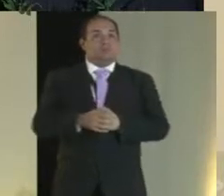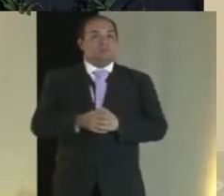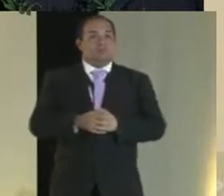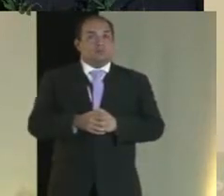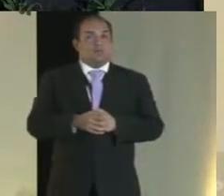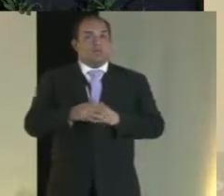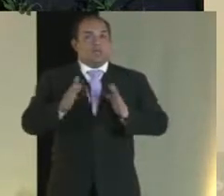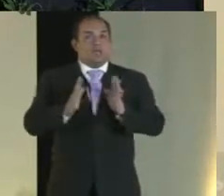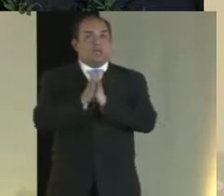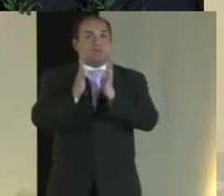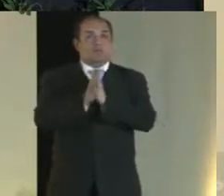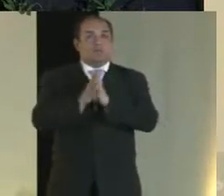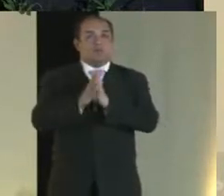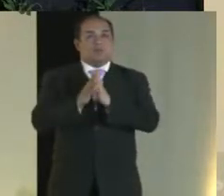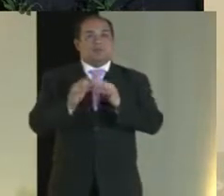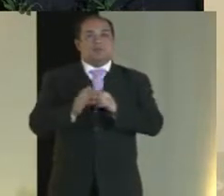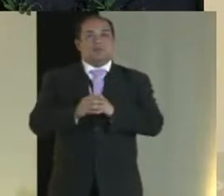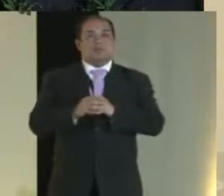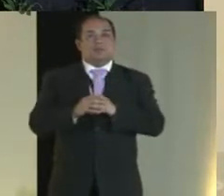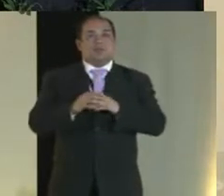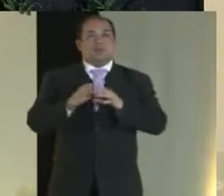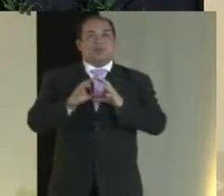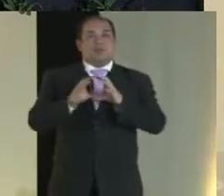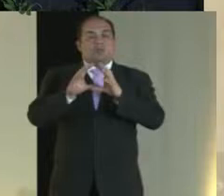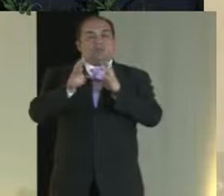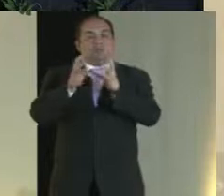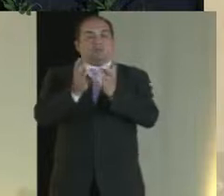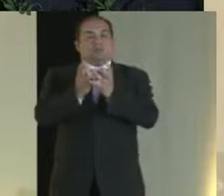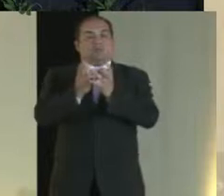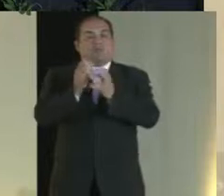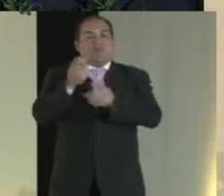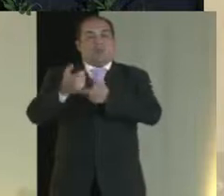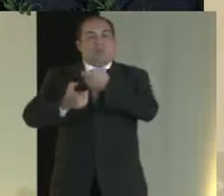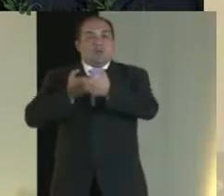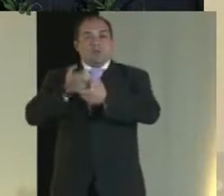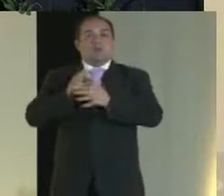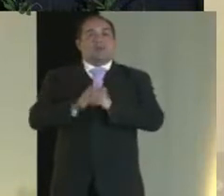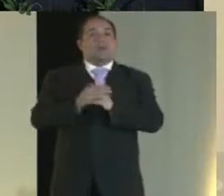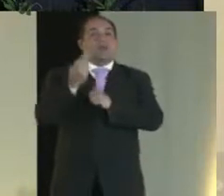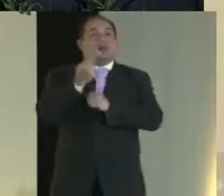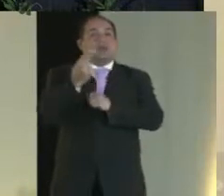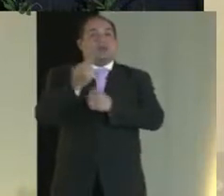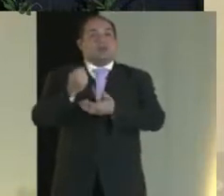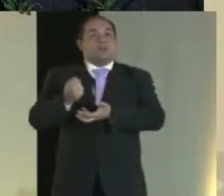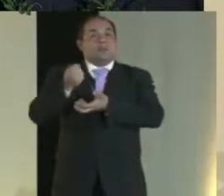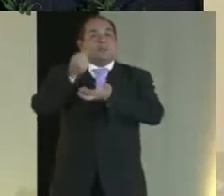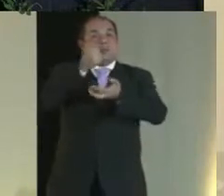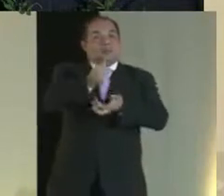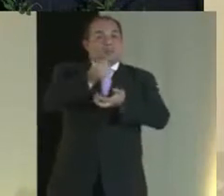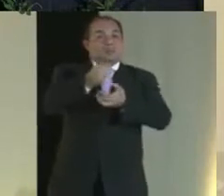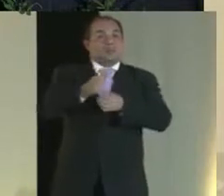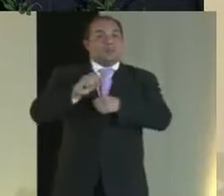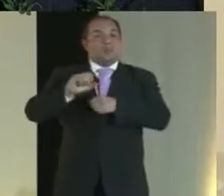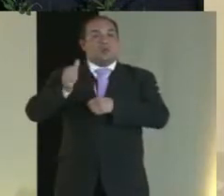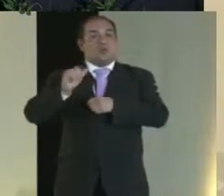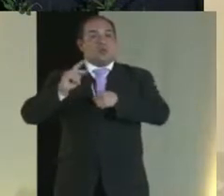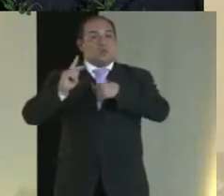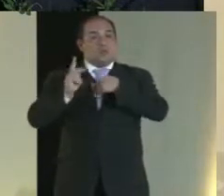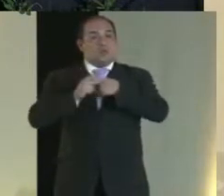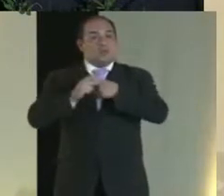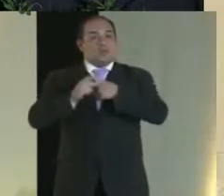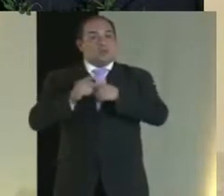la participación en la globalización económica. Entonces es necesaria la inversión extranjera directa para